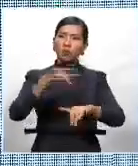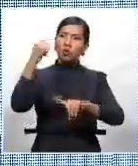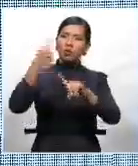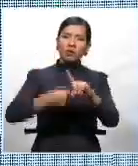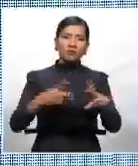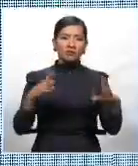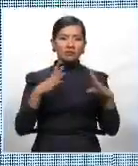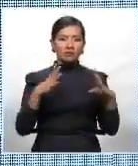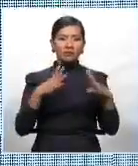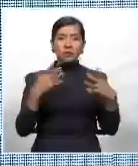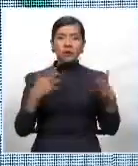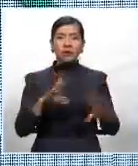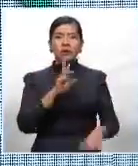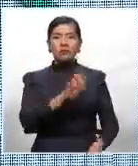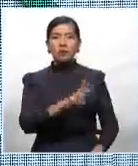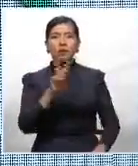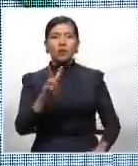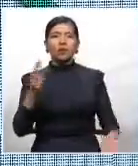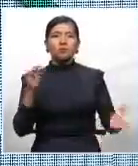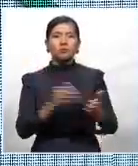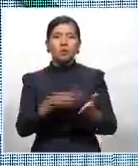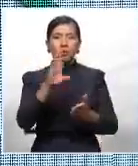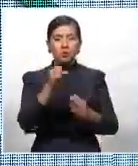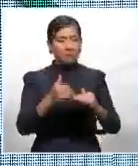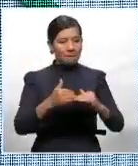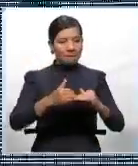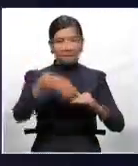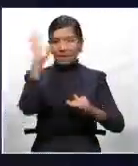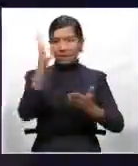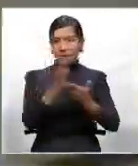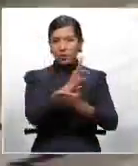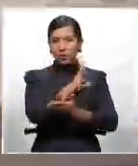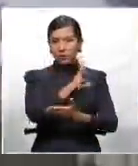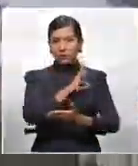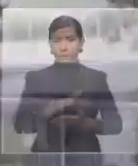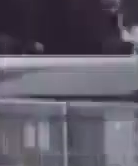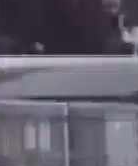Estamos hablando de arriba de 22.000 bolivianos. Veamos.